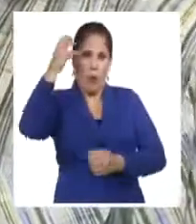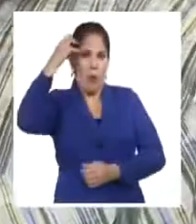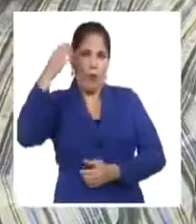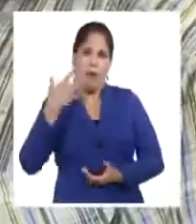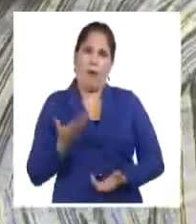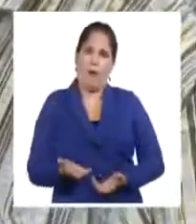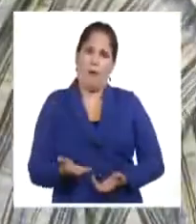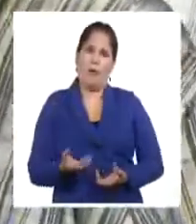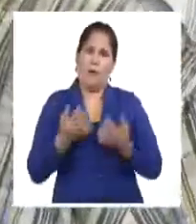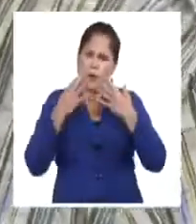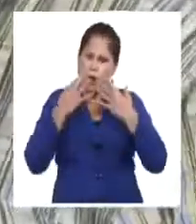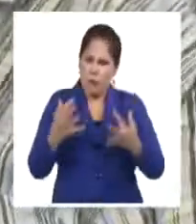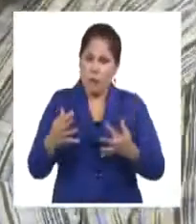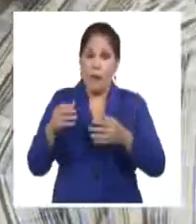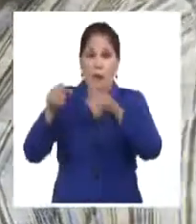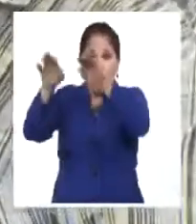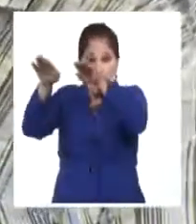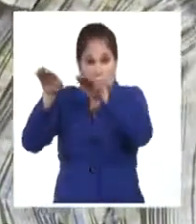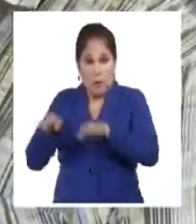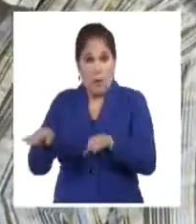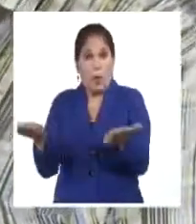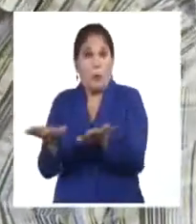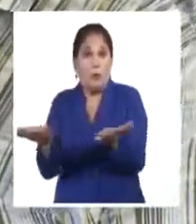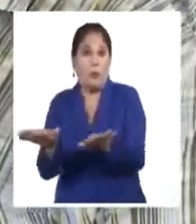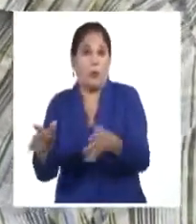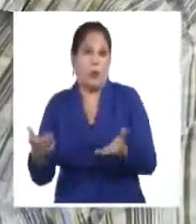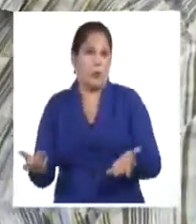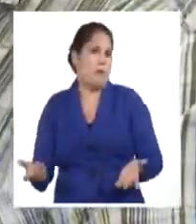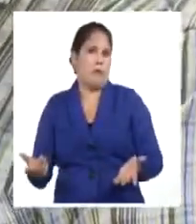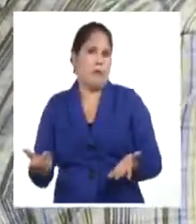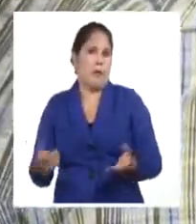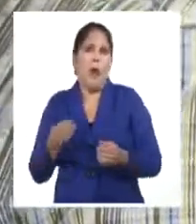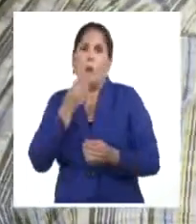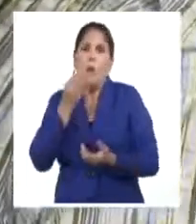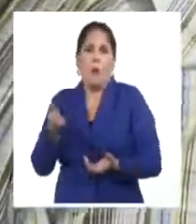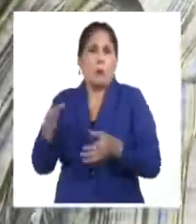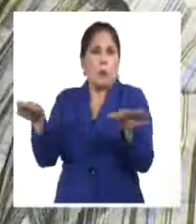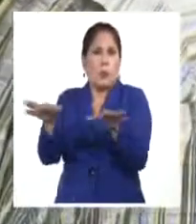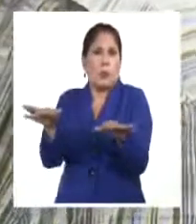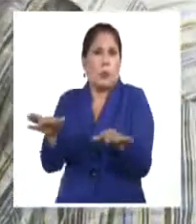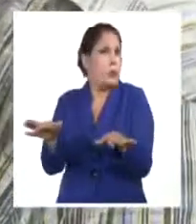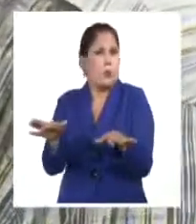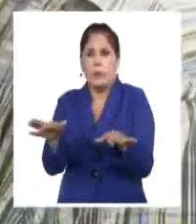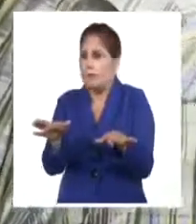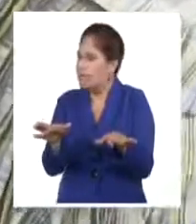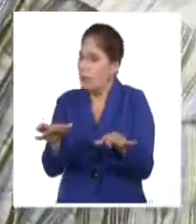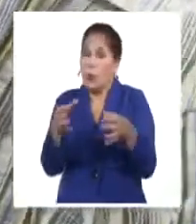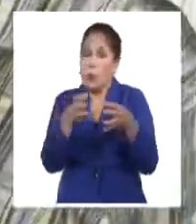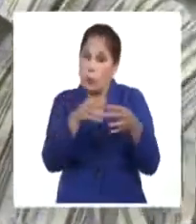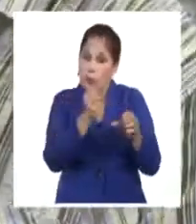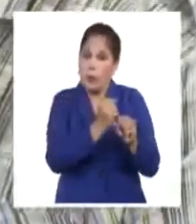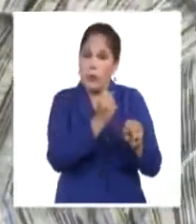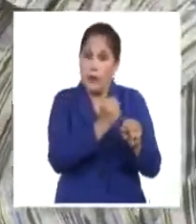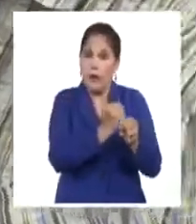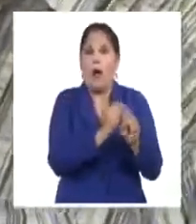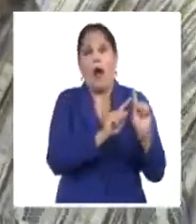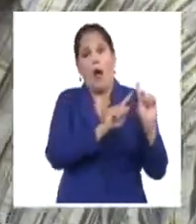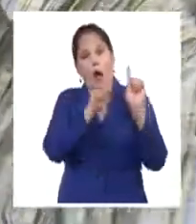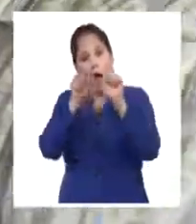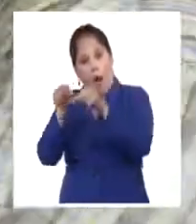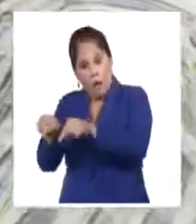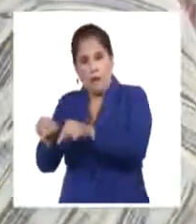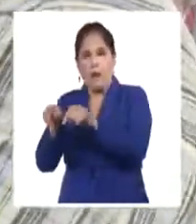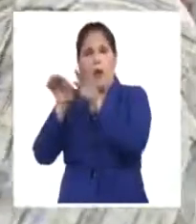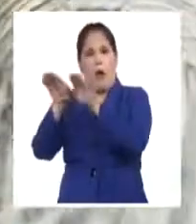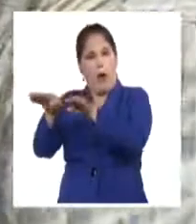que hay aquí, está subutilizada la capacidad instalada que tenemos hoy. Puedes crear colectivos laborales en esas actividades. Un colectivo